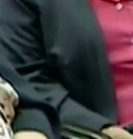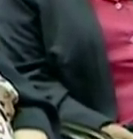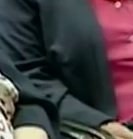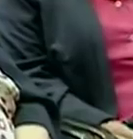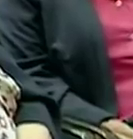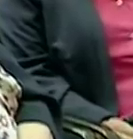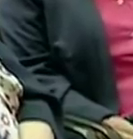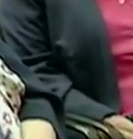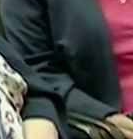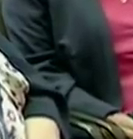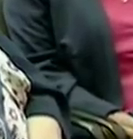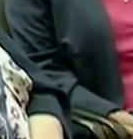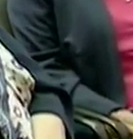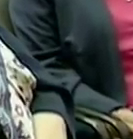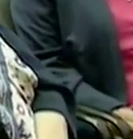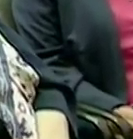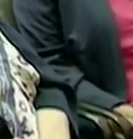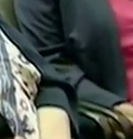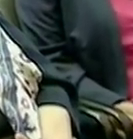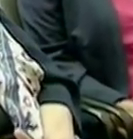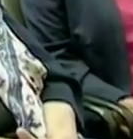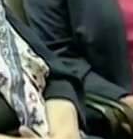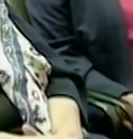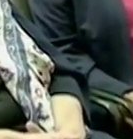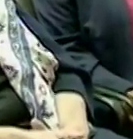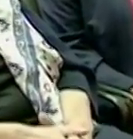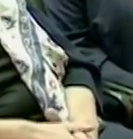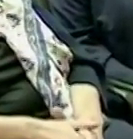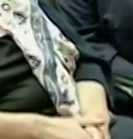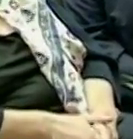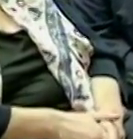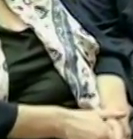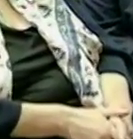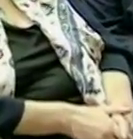para que nazca el hombre nuevo, la mujer nueva.